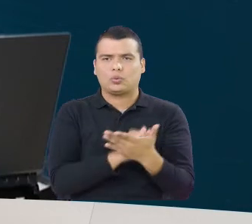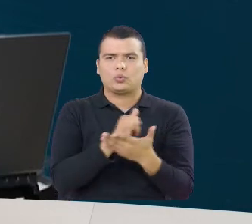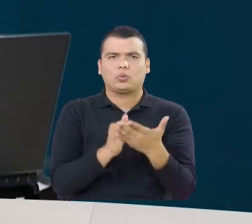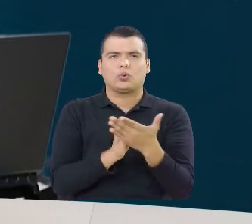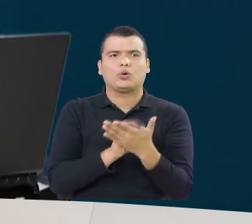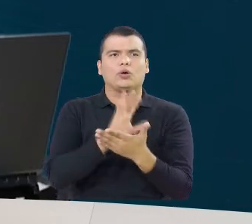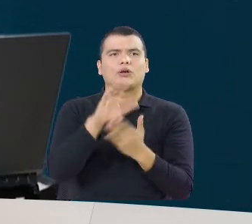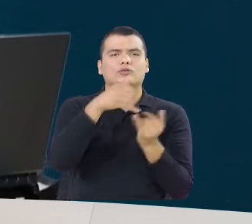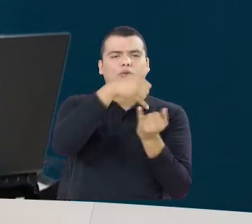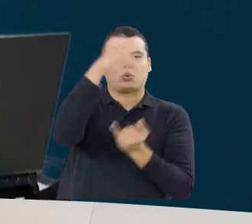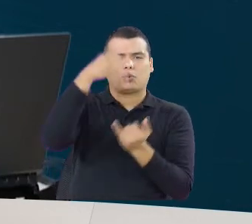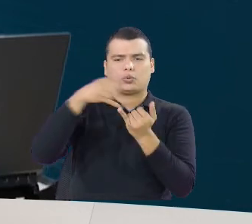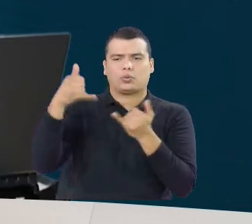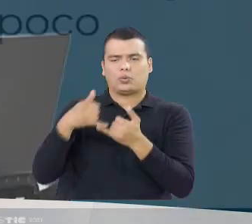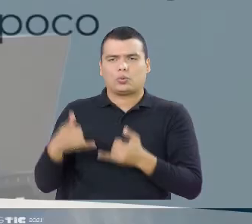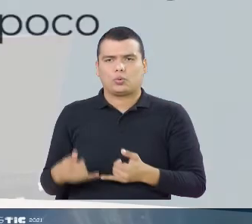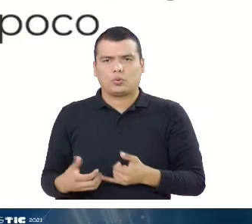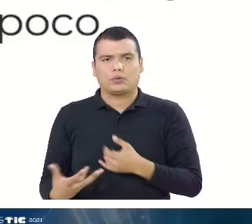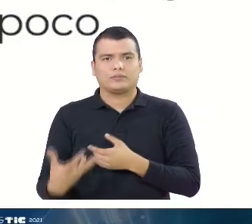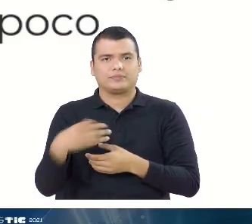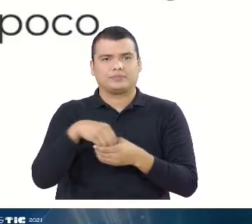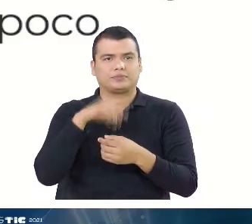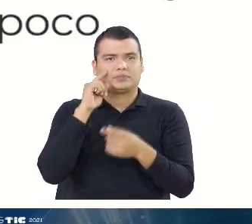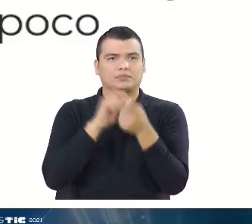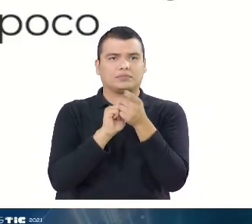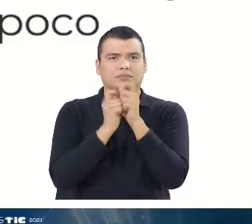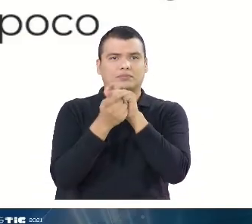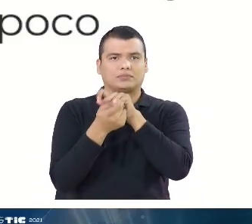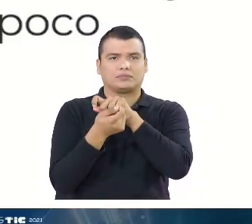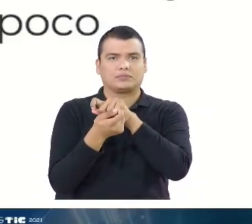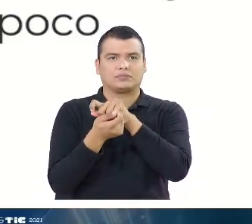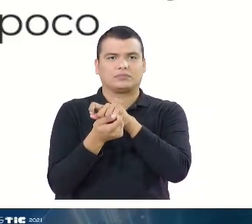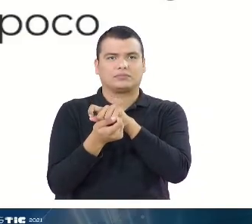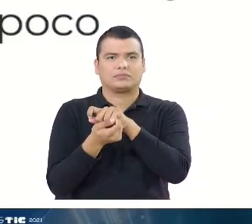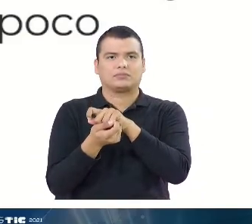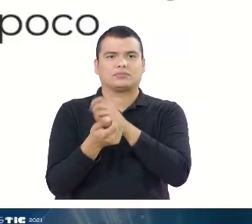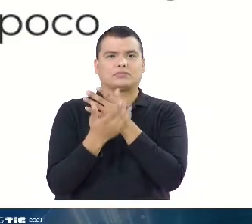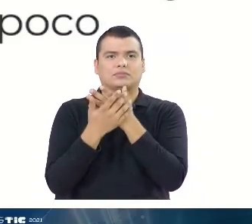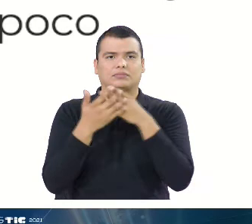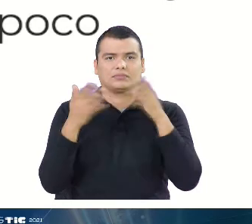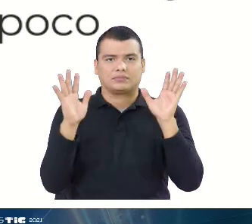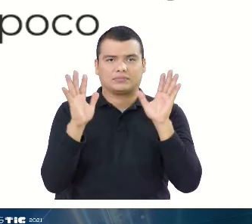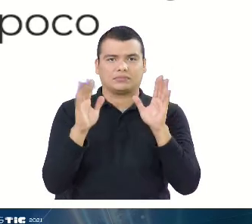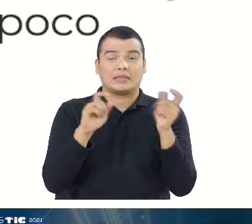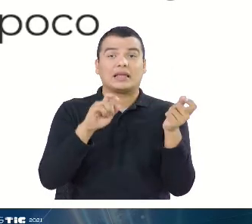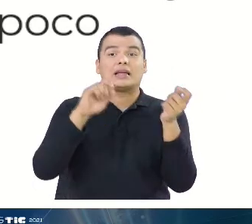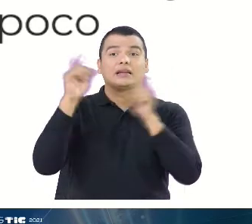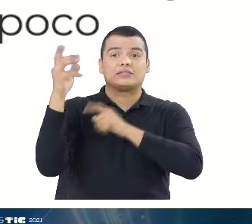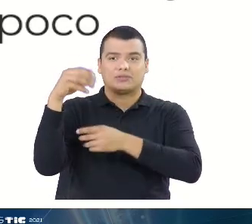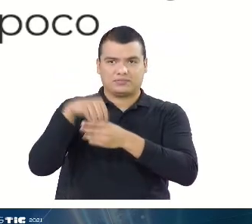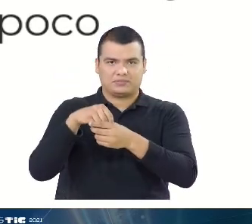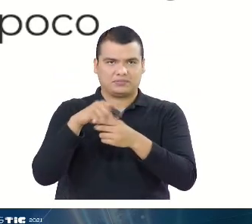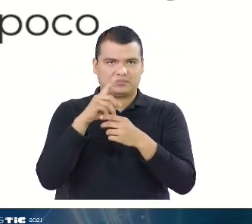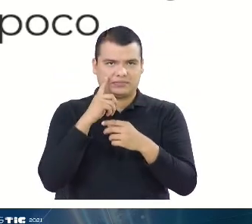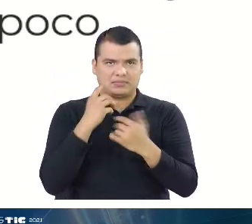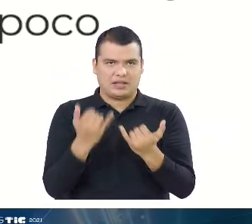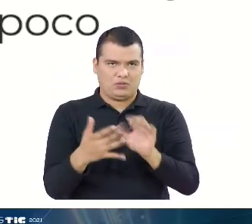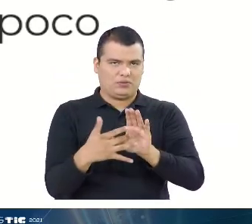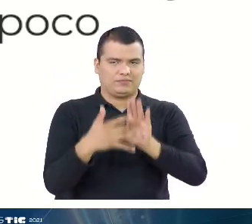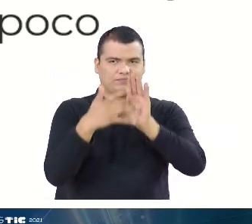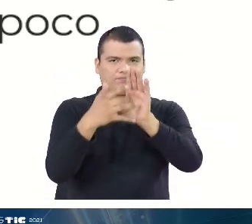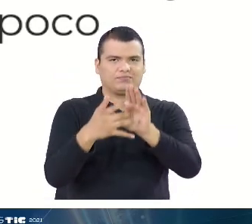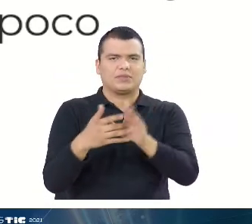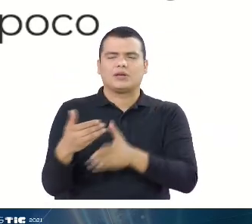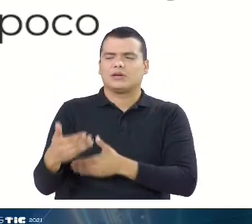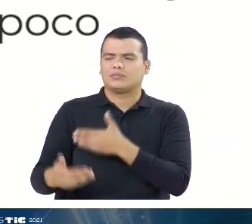imagen después de cuando ya está terminada. Pero más adelante vamos a mirar cómo se